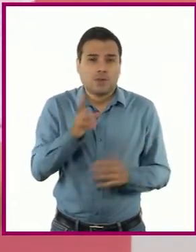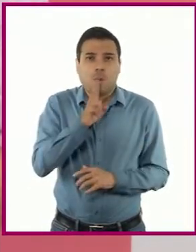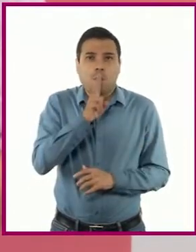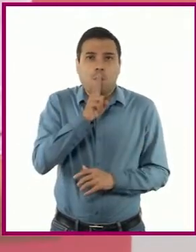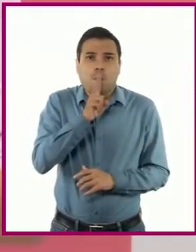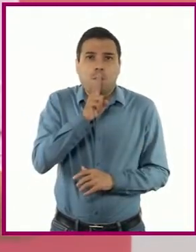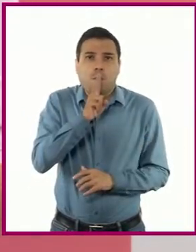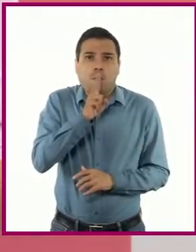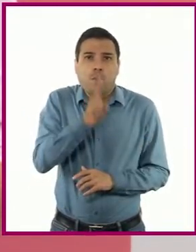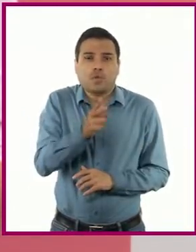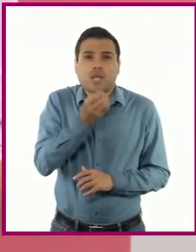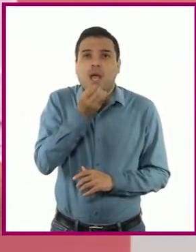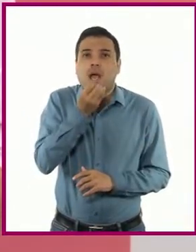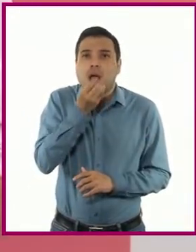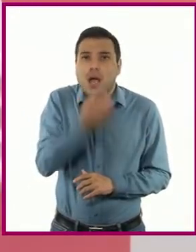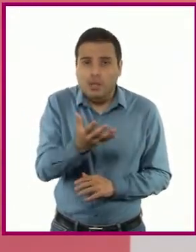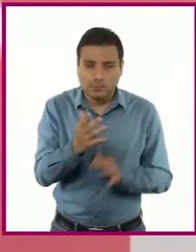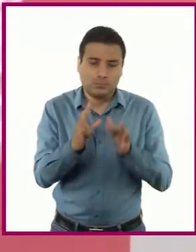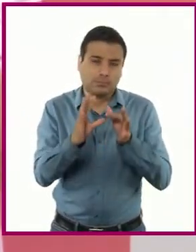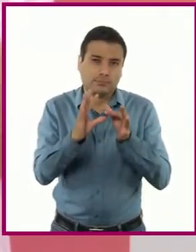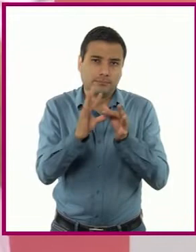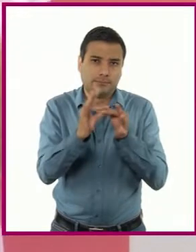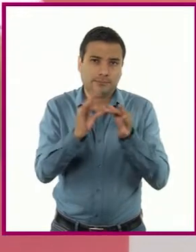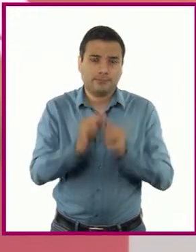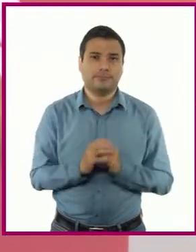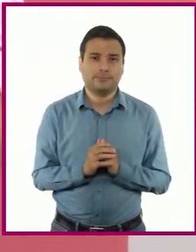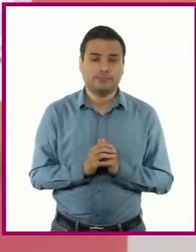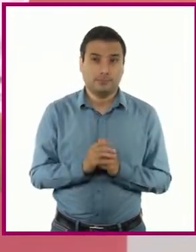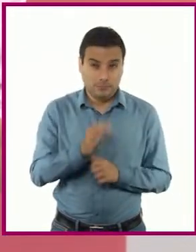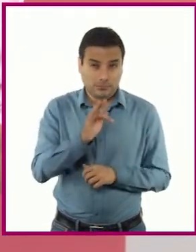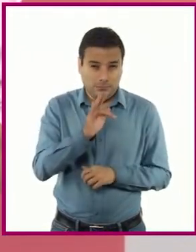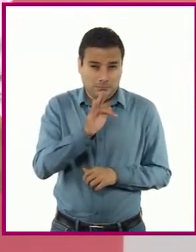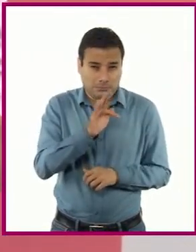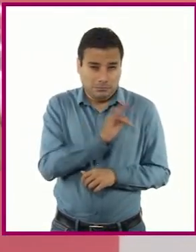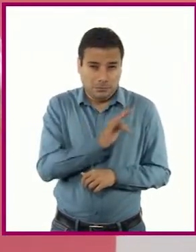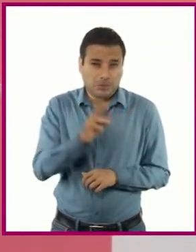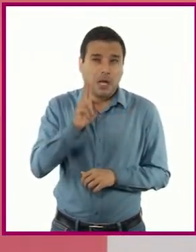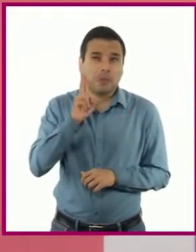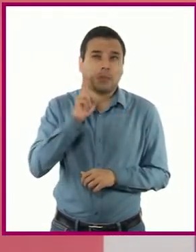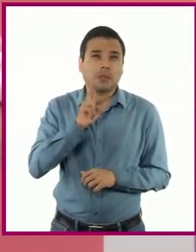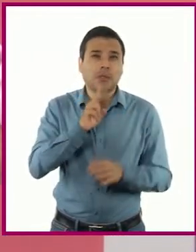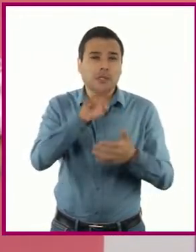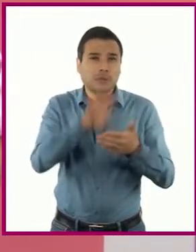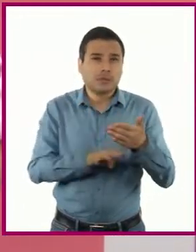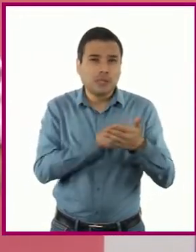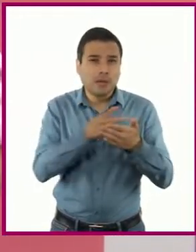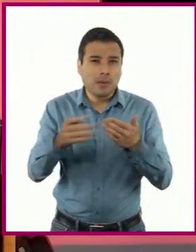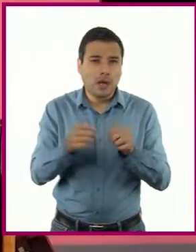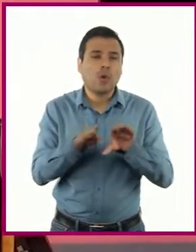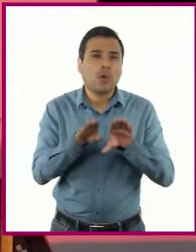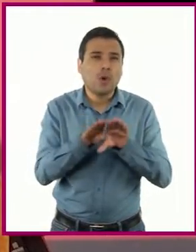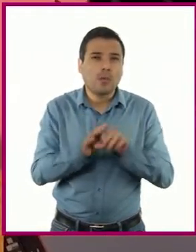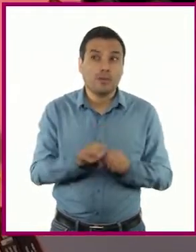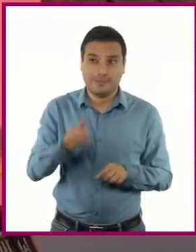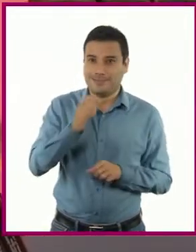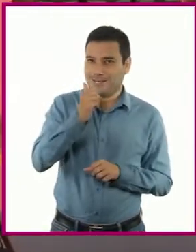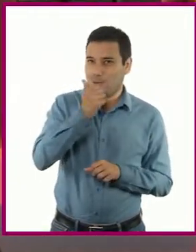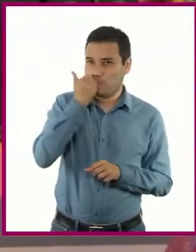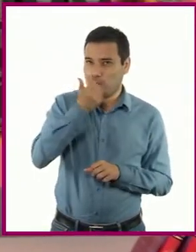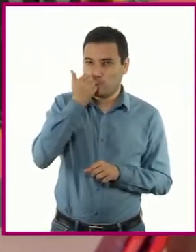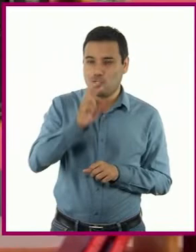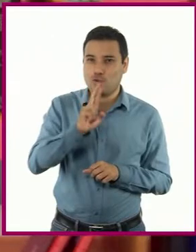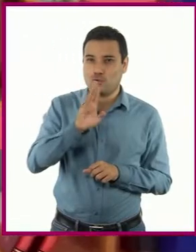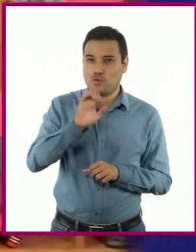sola emisión de voz. Maestra, ¿podemos ver cómo quedó la tabla del alumno Rubén?